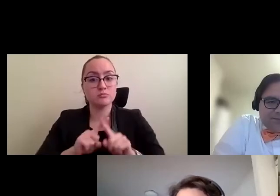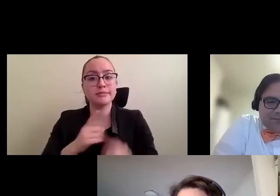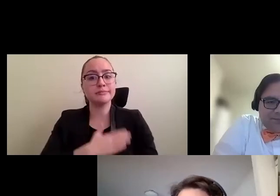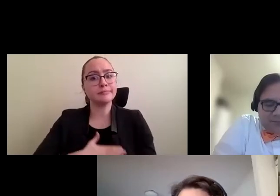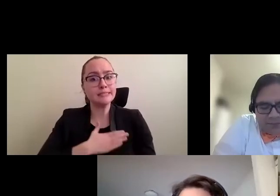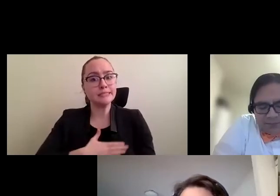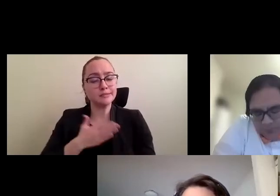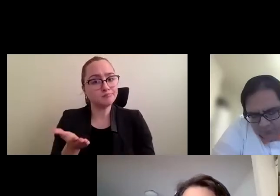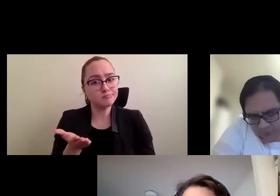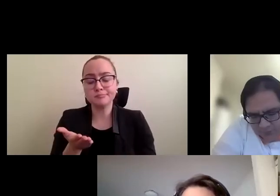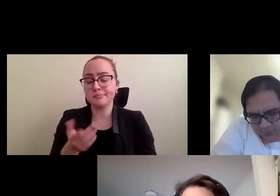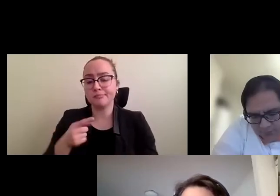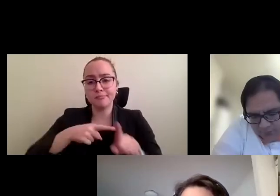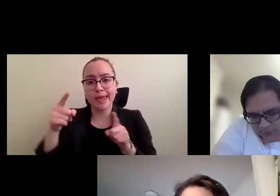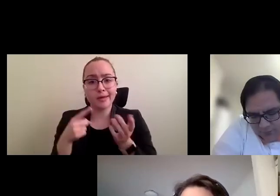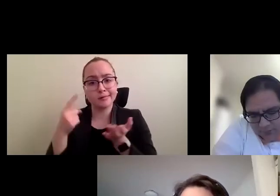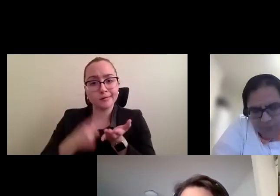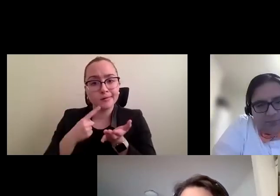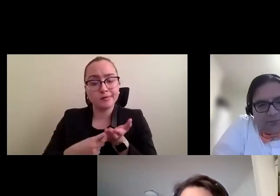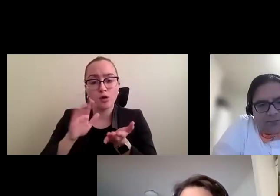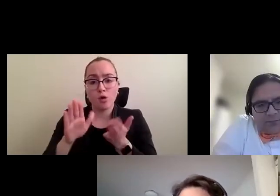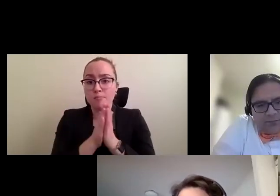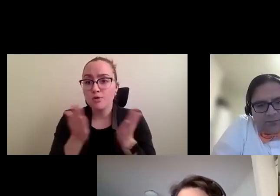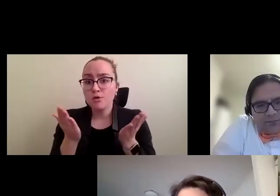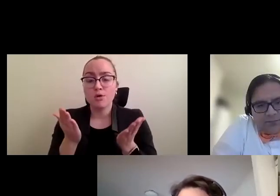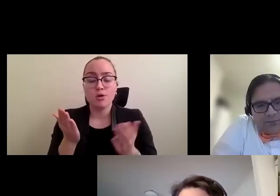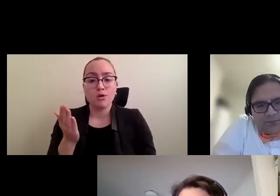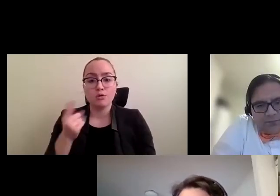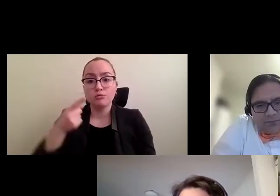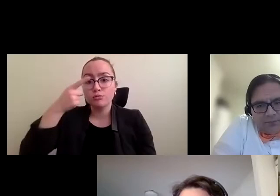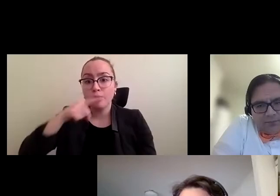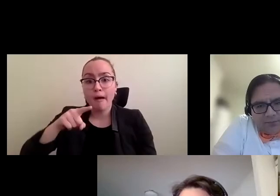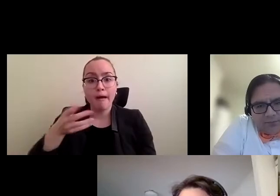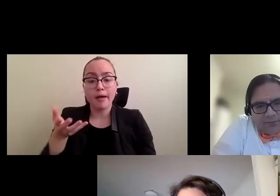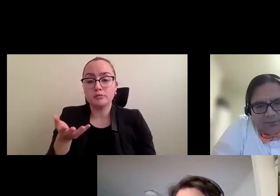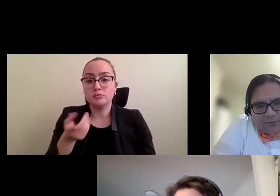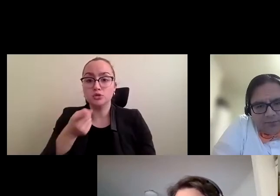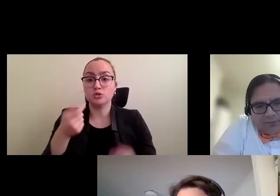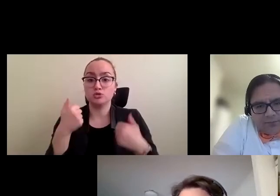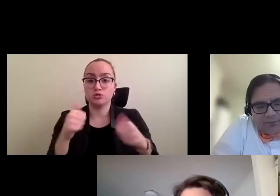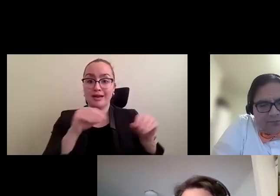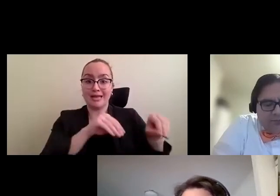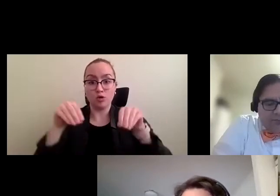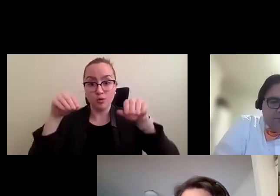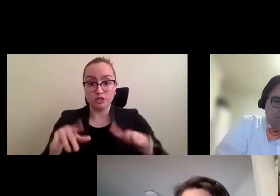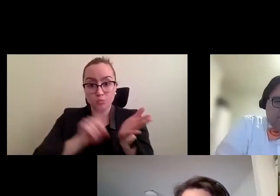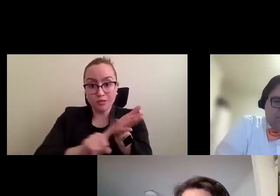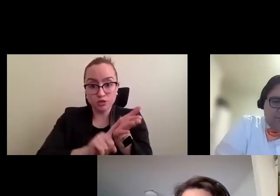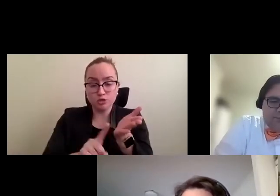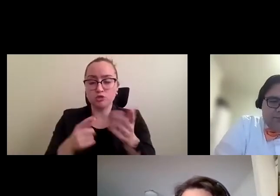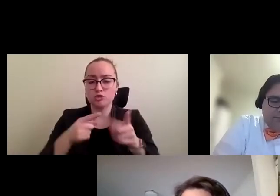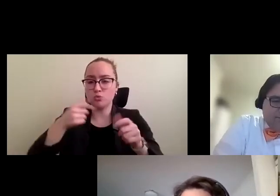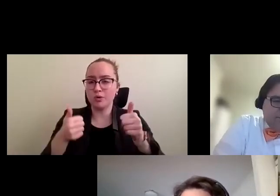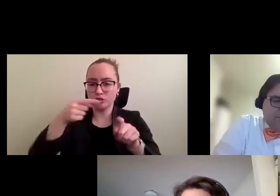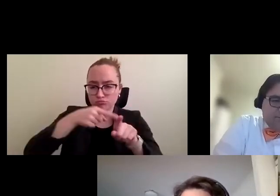puede decir un poco sobre su argumento principal del libro y sobre qué área de investigaciones